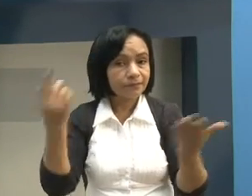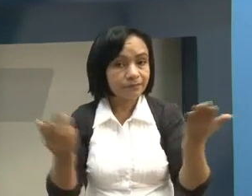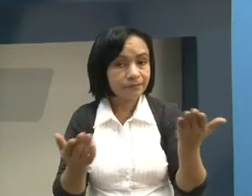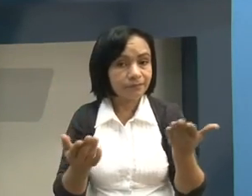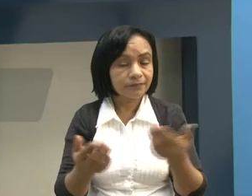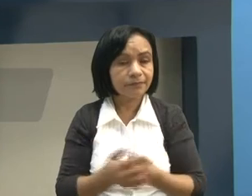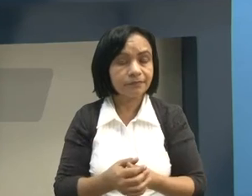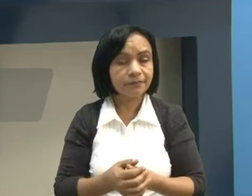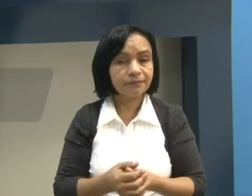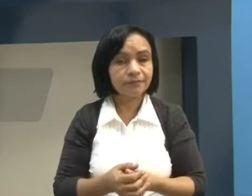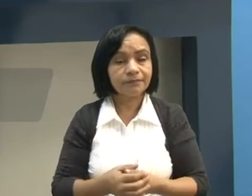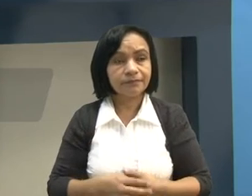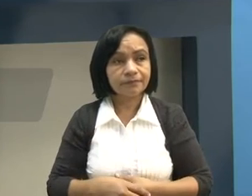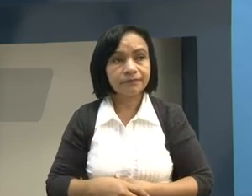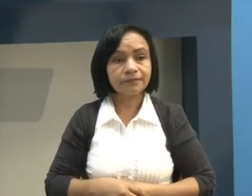nuestro